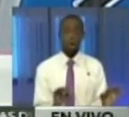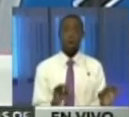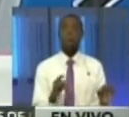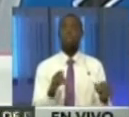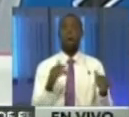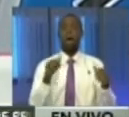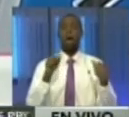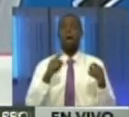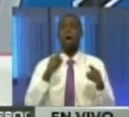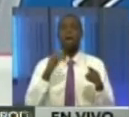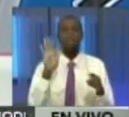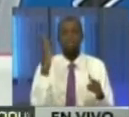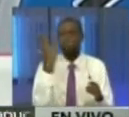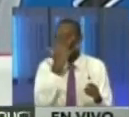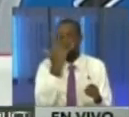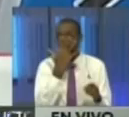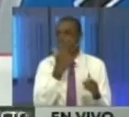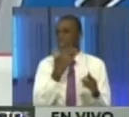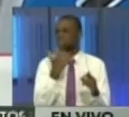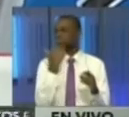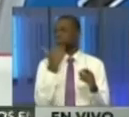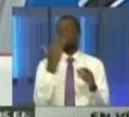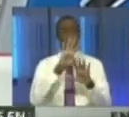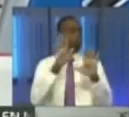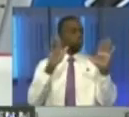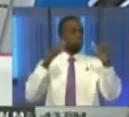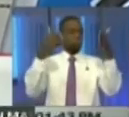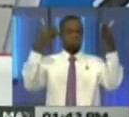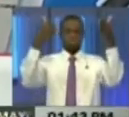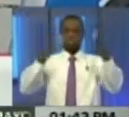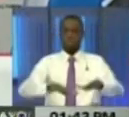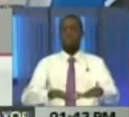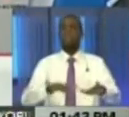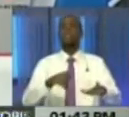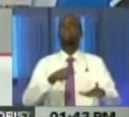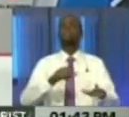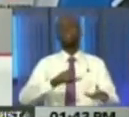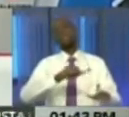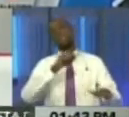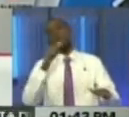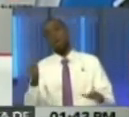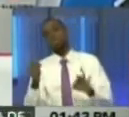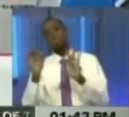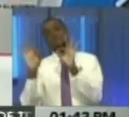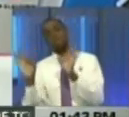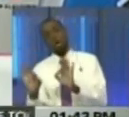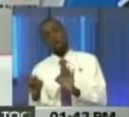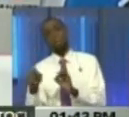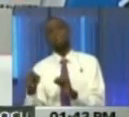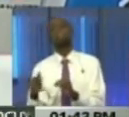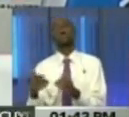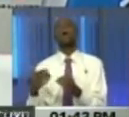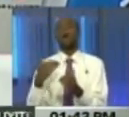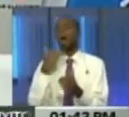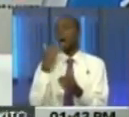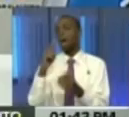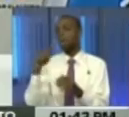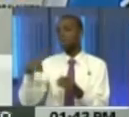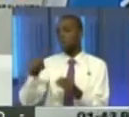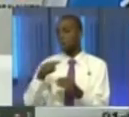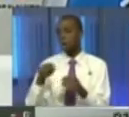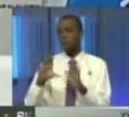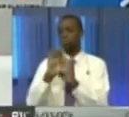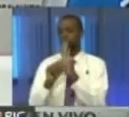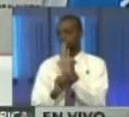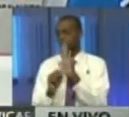mandato popular y, por tanto, la activación de otros mecanismos constitucionales con sus costos y trascendencias